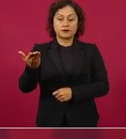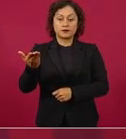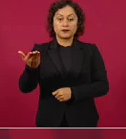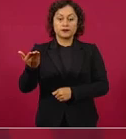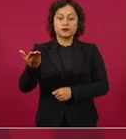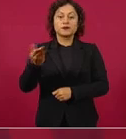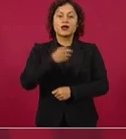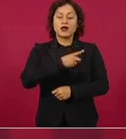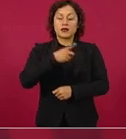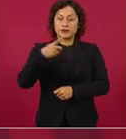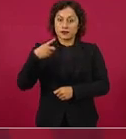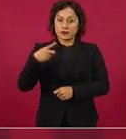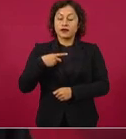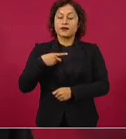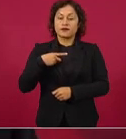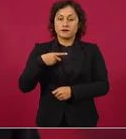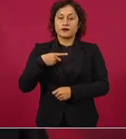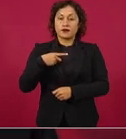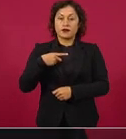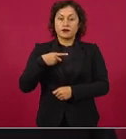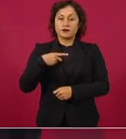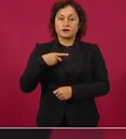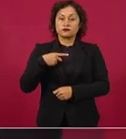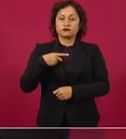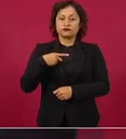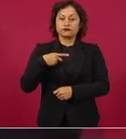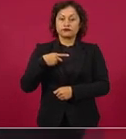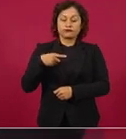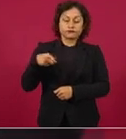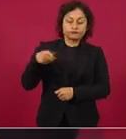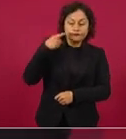haga denuncias de jueces